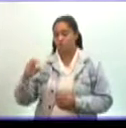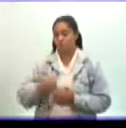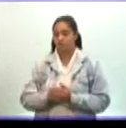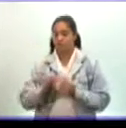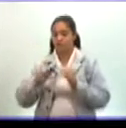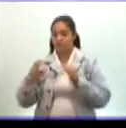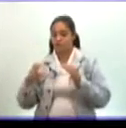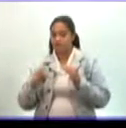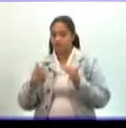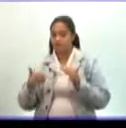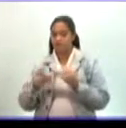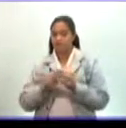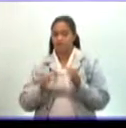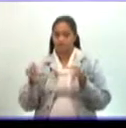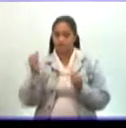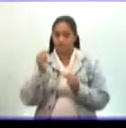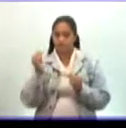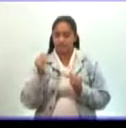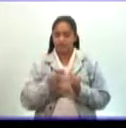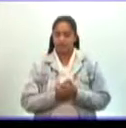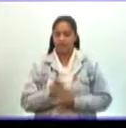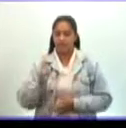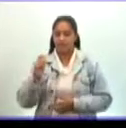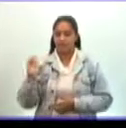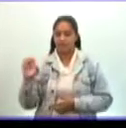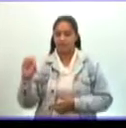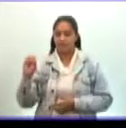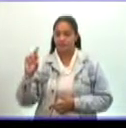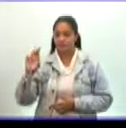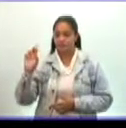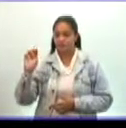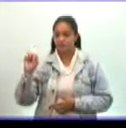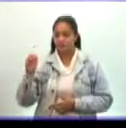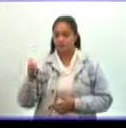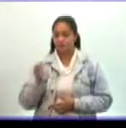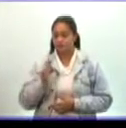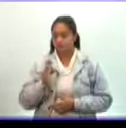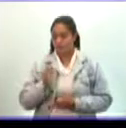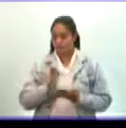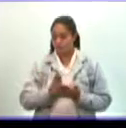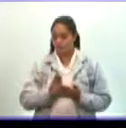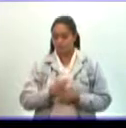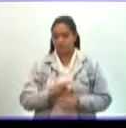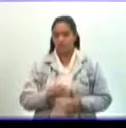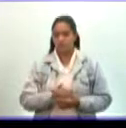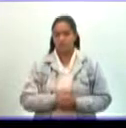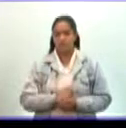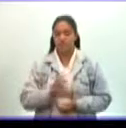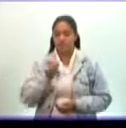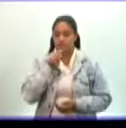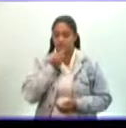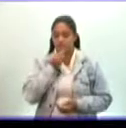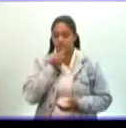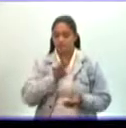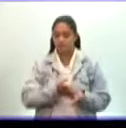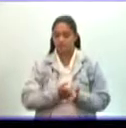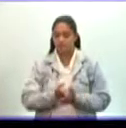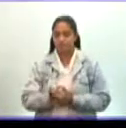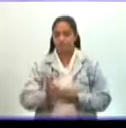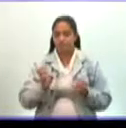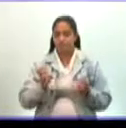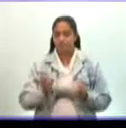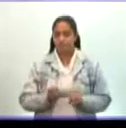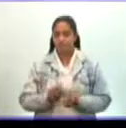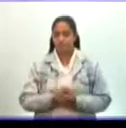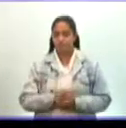la primera parte del teorema de las transversales. Entonces ya podemos calcular